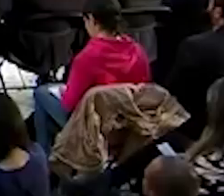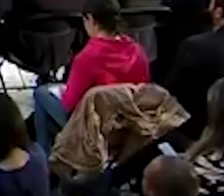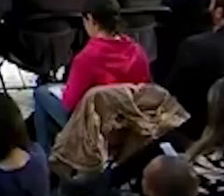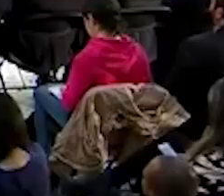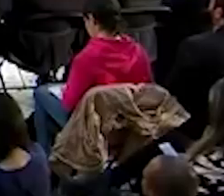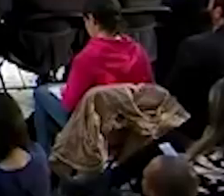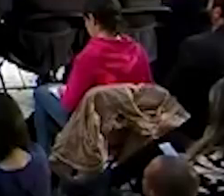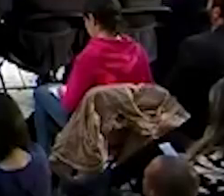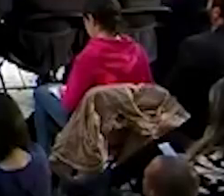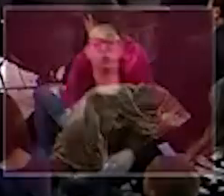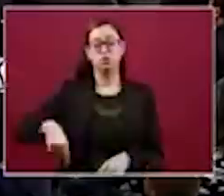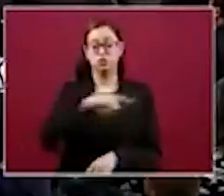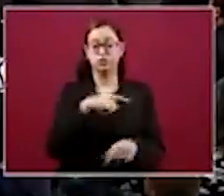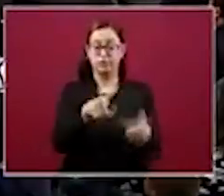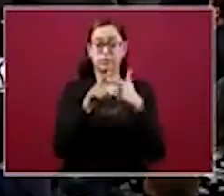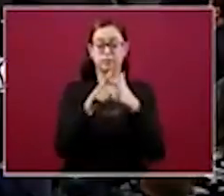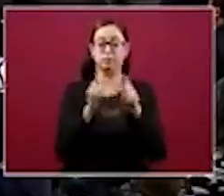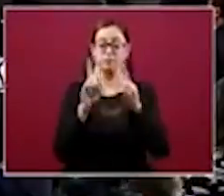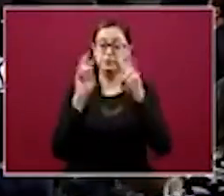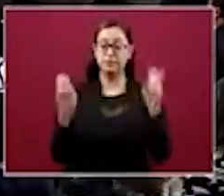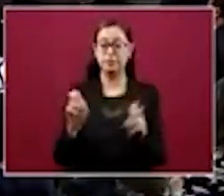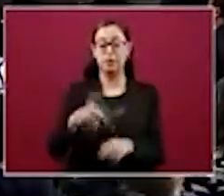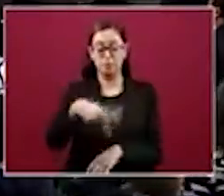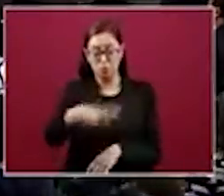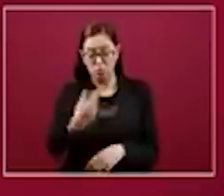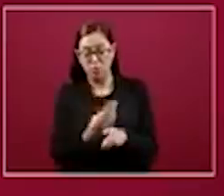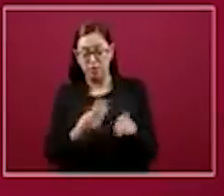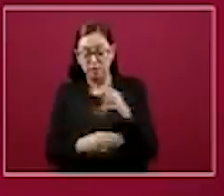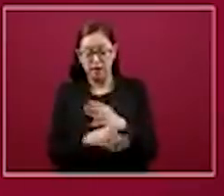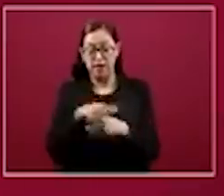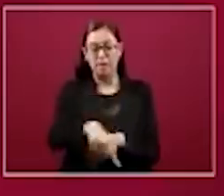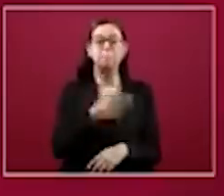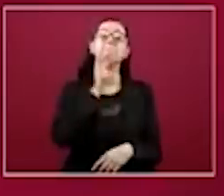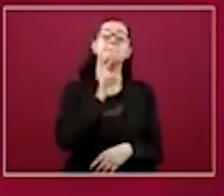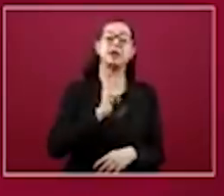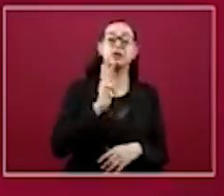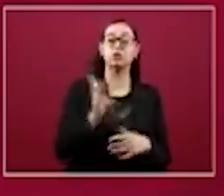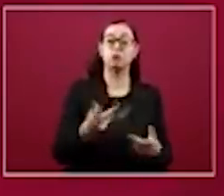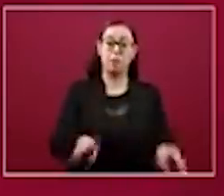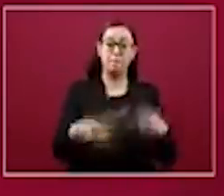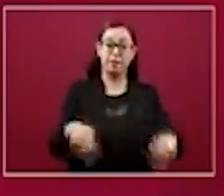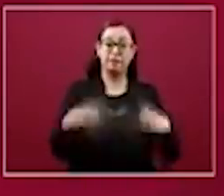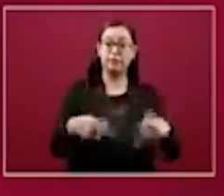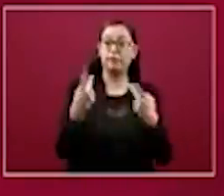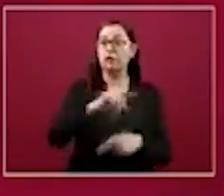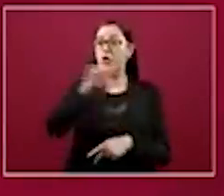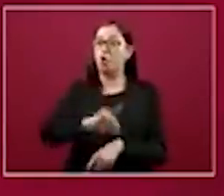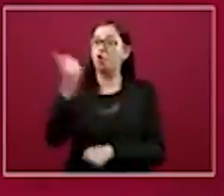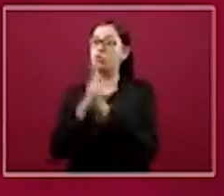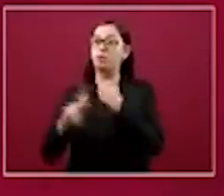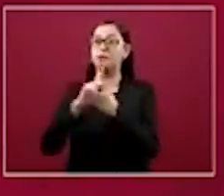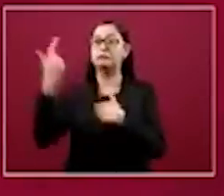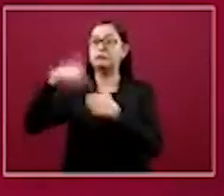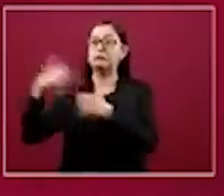darle valor agregado a la materia prima, que no podemos estar vendiendo petróleo crudo y comprando gasolinas,